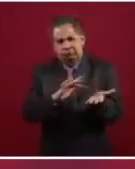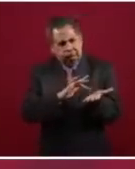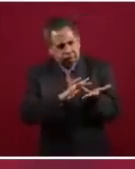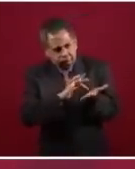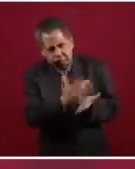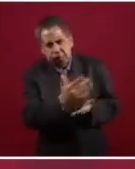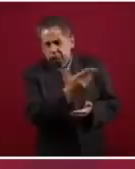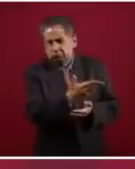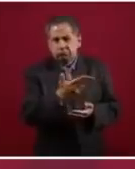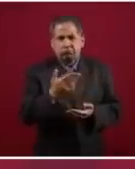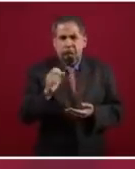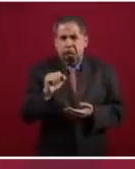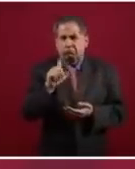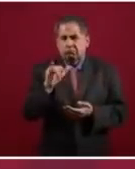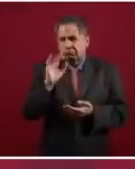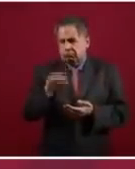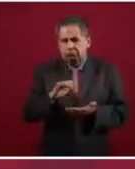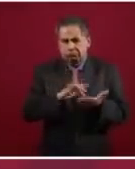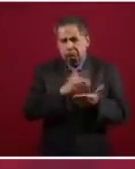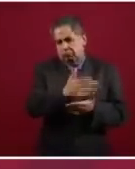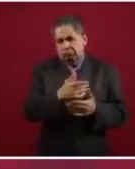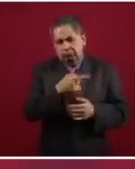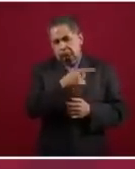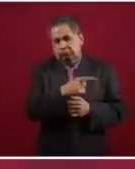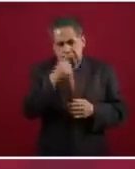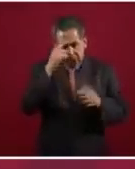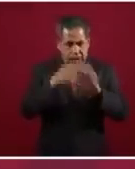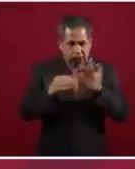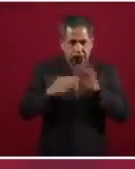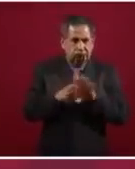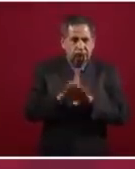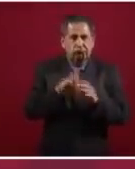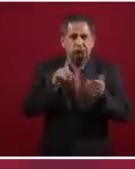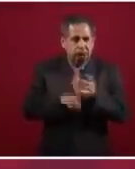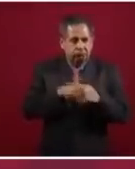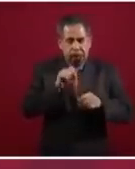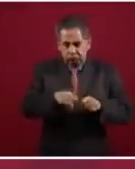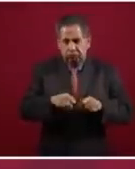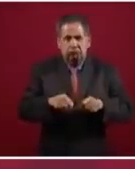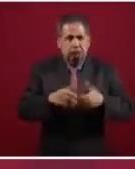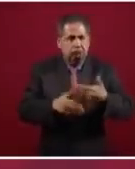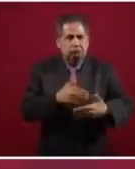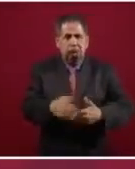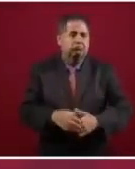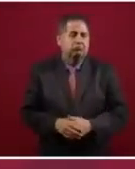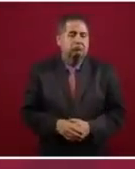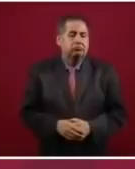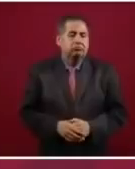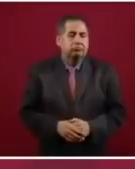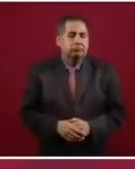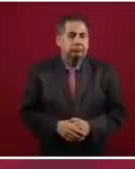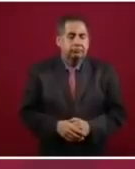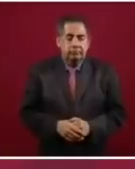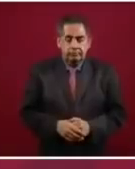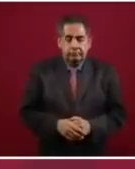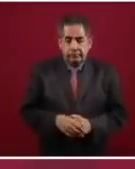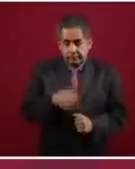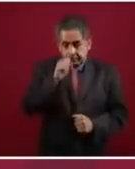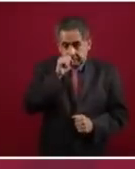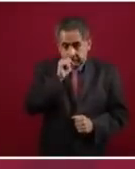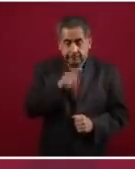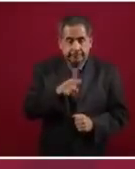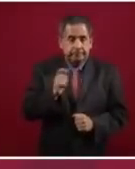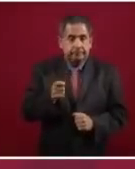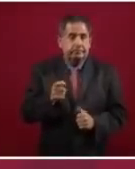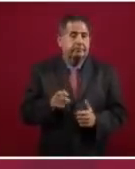agradezco que esté en ese plan y también